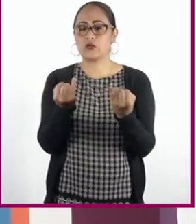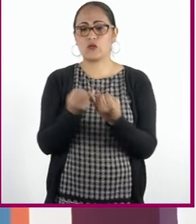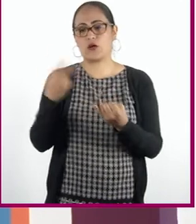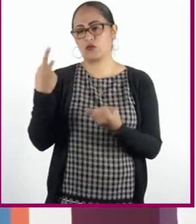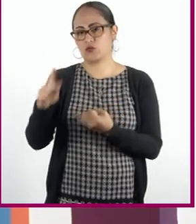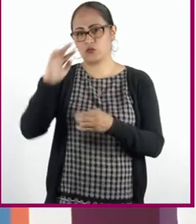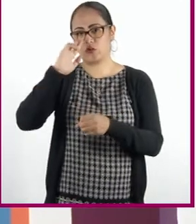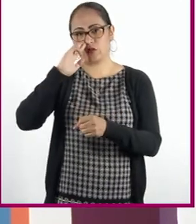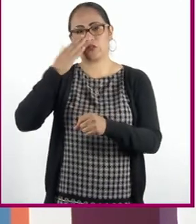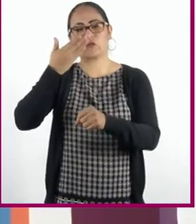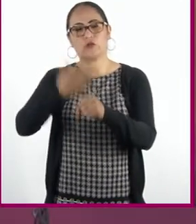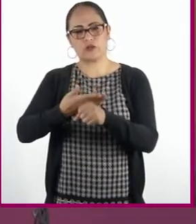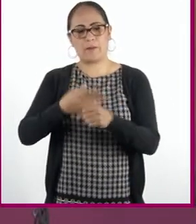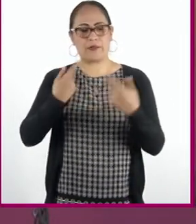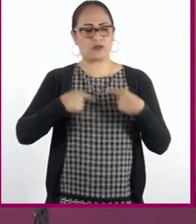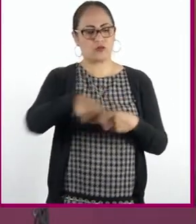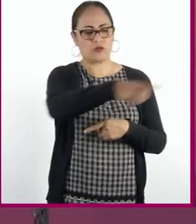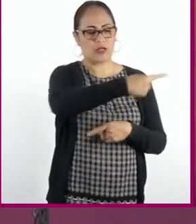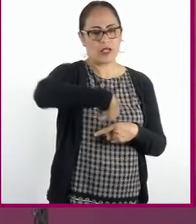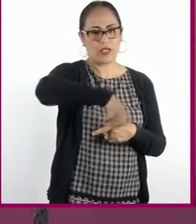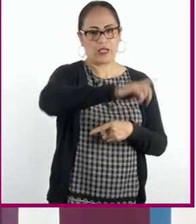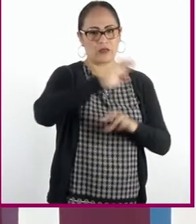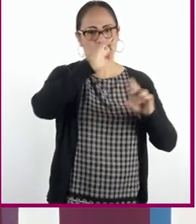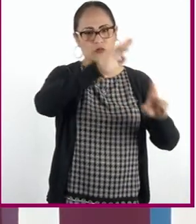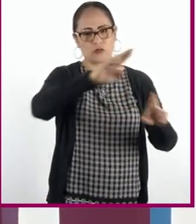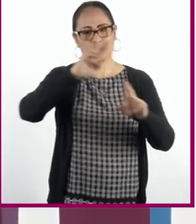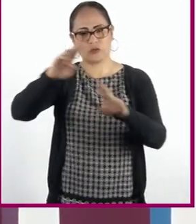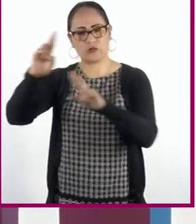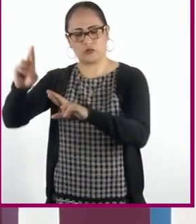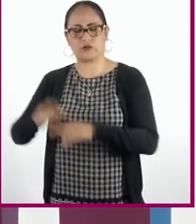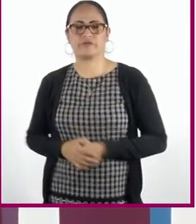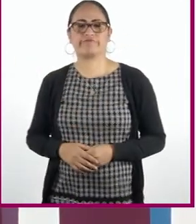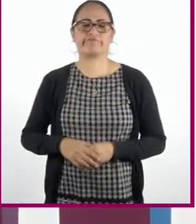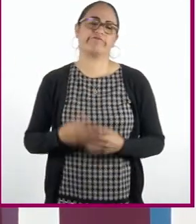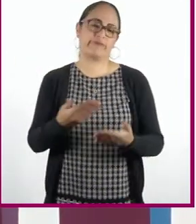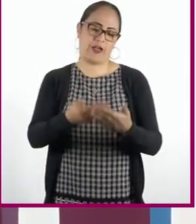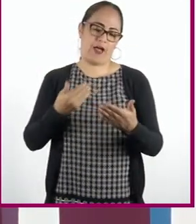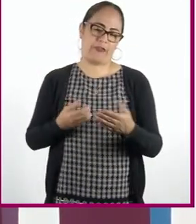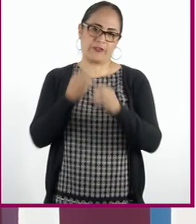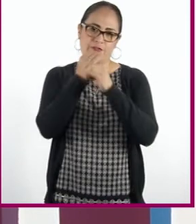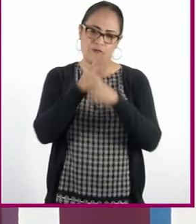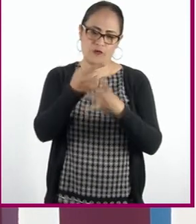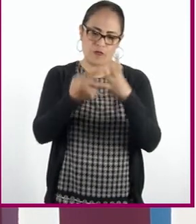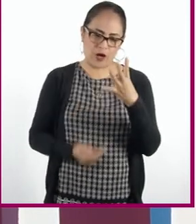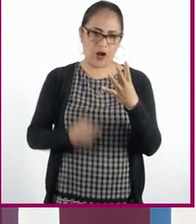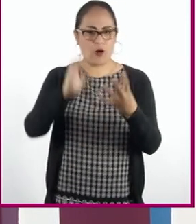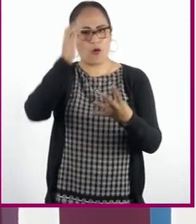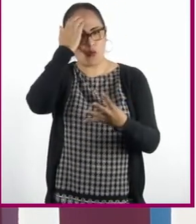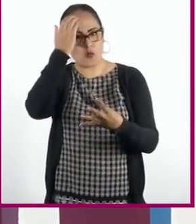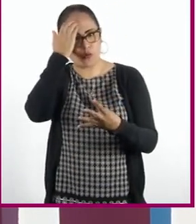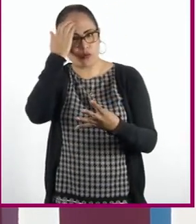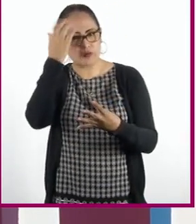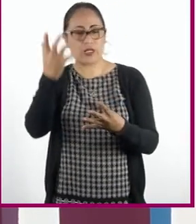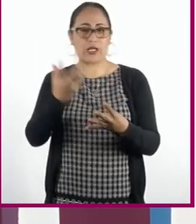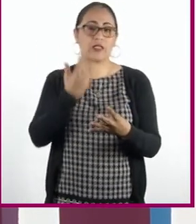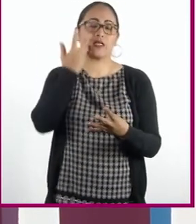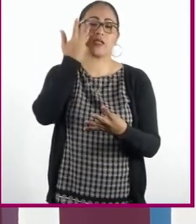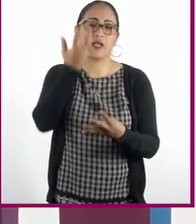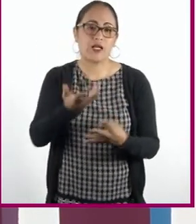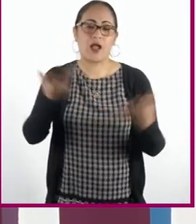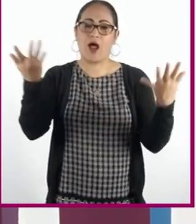con respecto a sus semejantes. En resumen, informarnos, conocerlos, tener la intención de